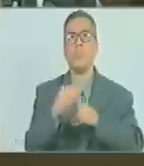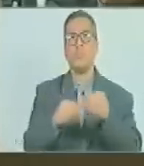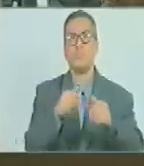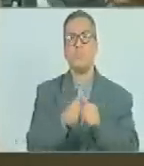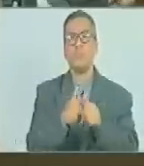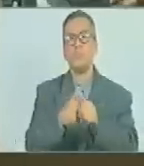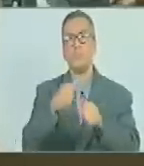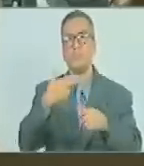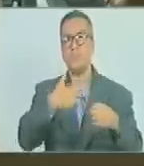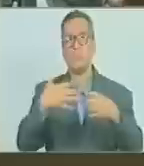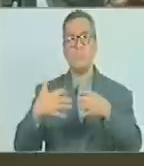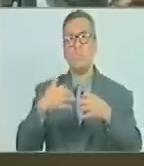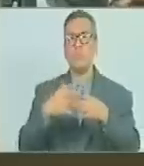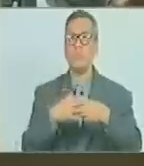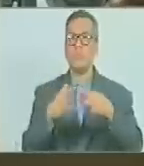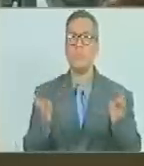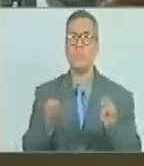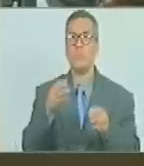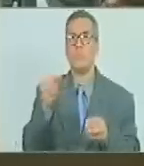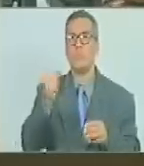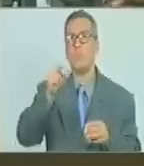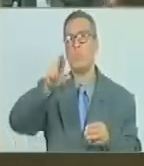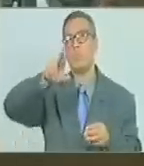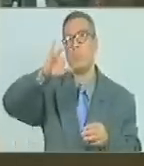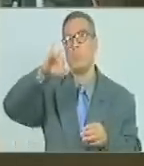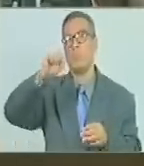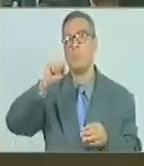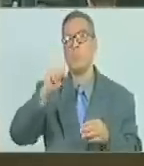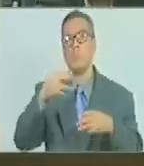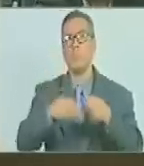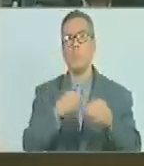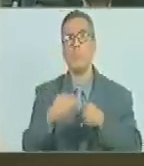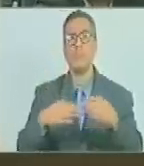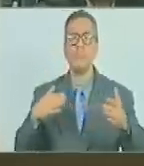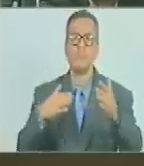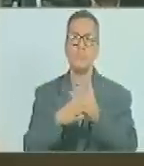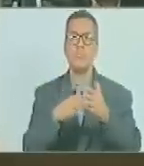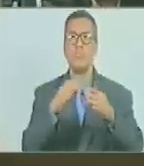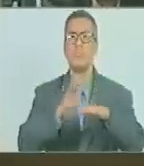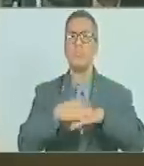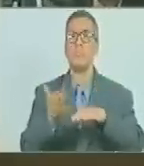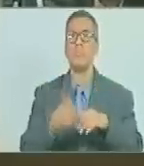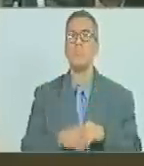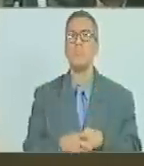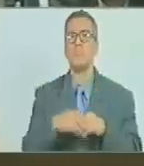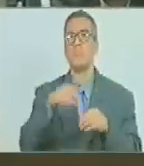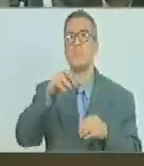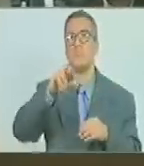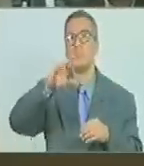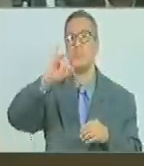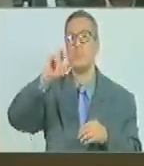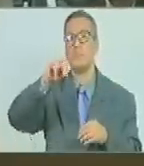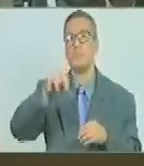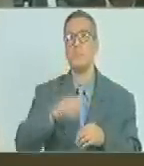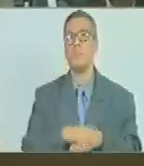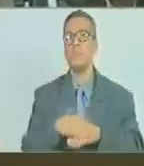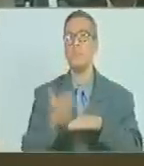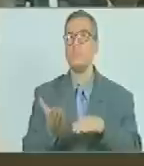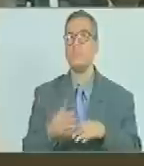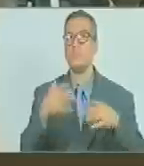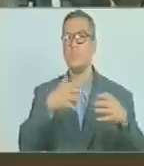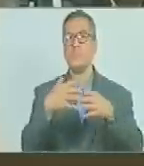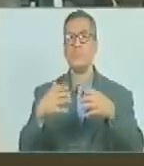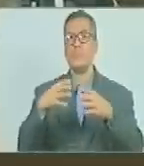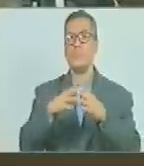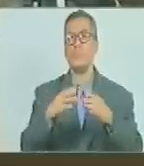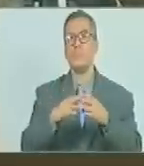de guerra abierto a Siria? ¿Por qué la agresión y los bloqueos contra Irán? ¿O las guerras